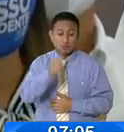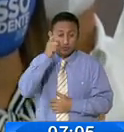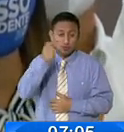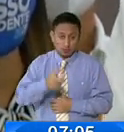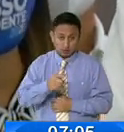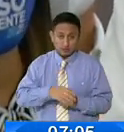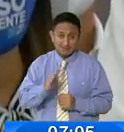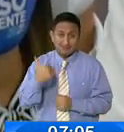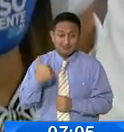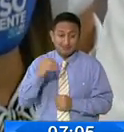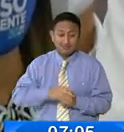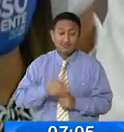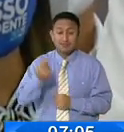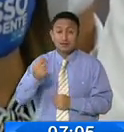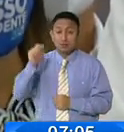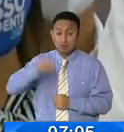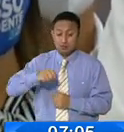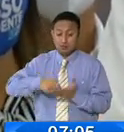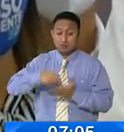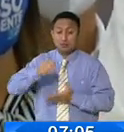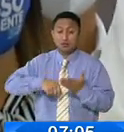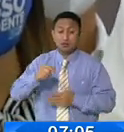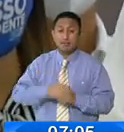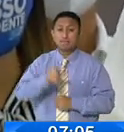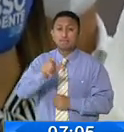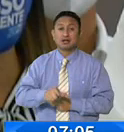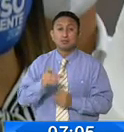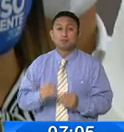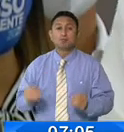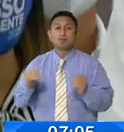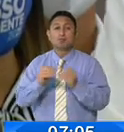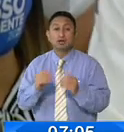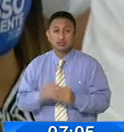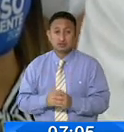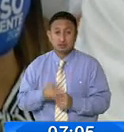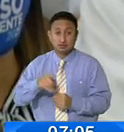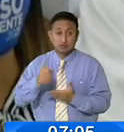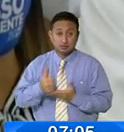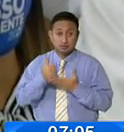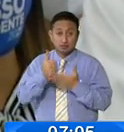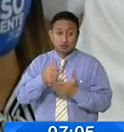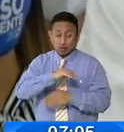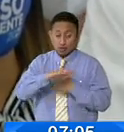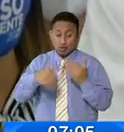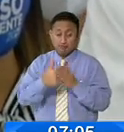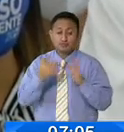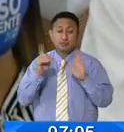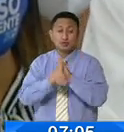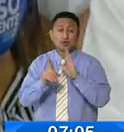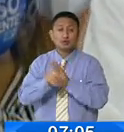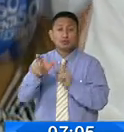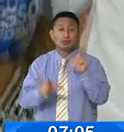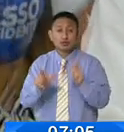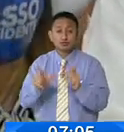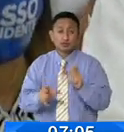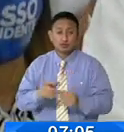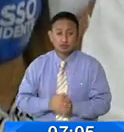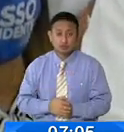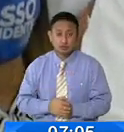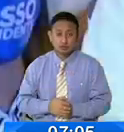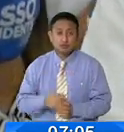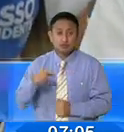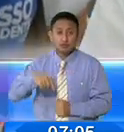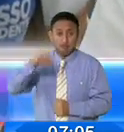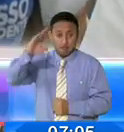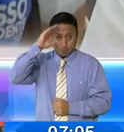cuente con dinero para contratar personal que atienda todas las denuncias de los ciudadanos. Modernizar a la